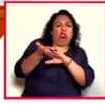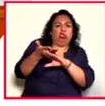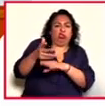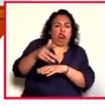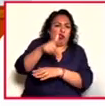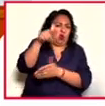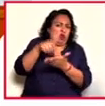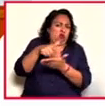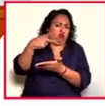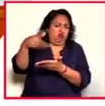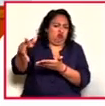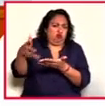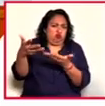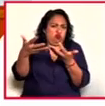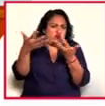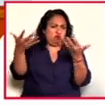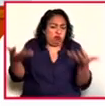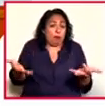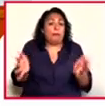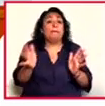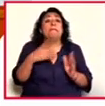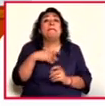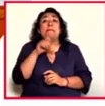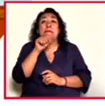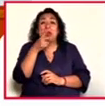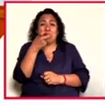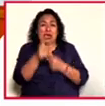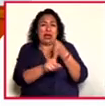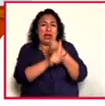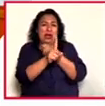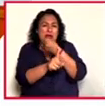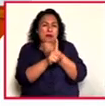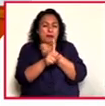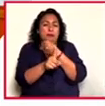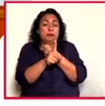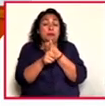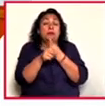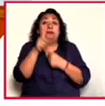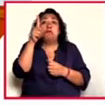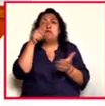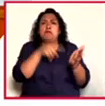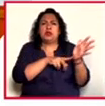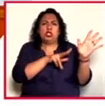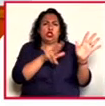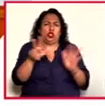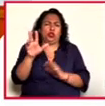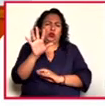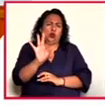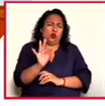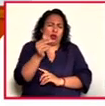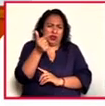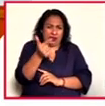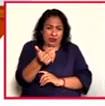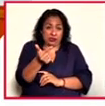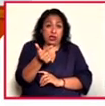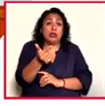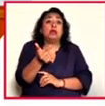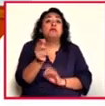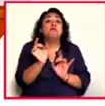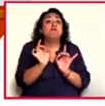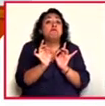territorios. Derivado de estas situaciones, en 1847 ocurrió un